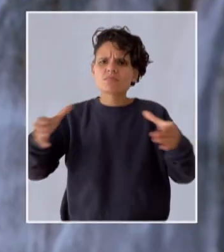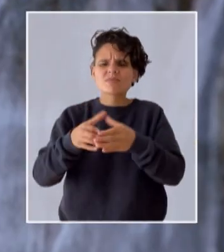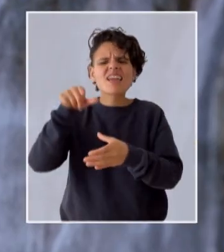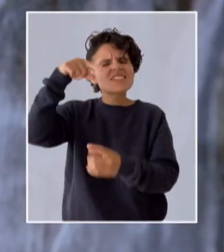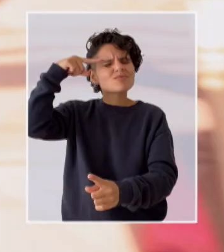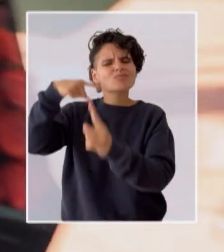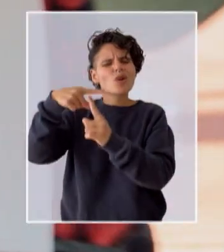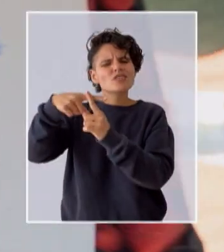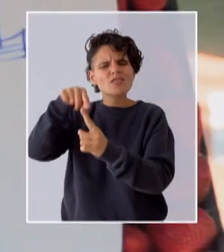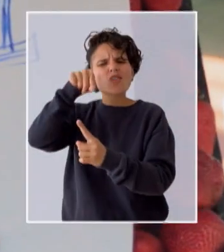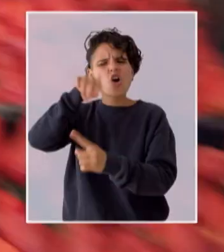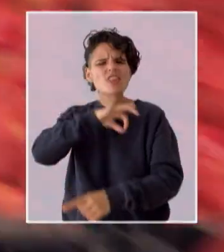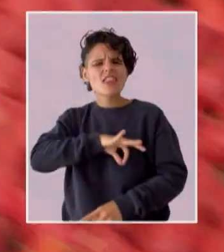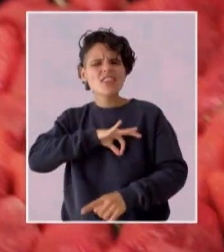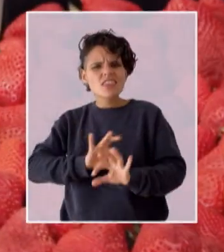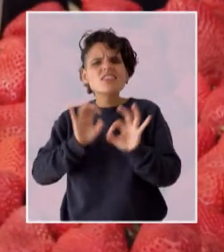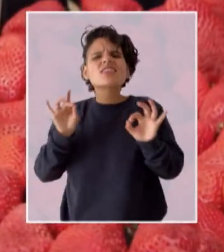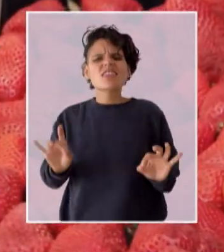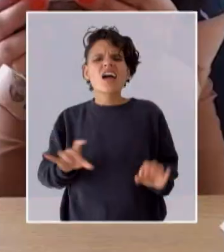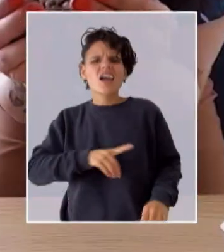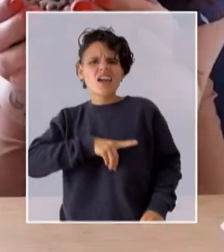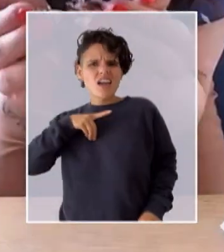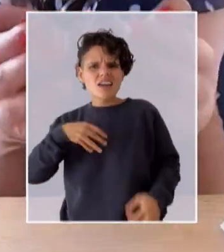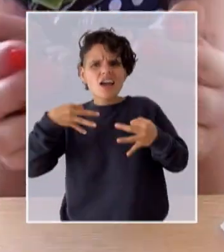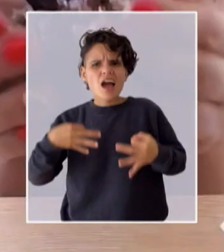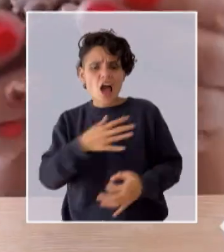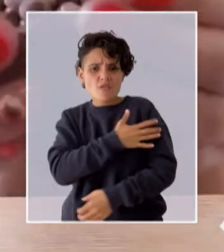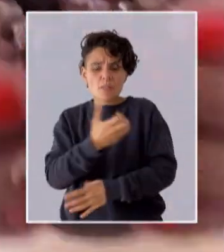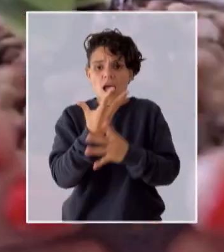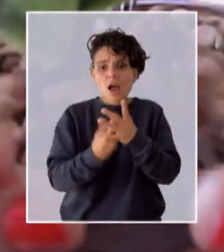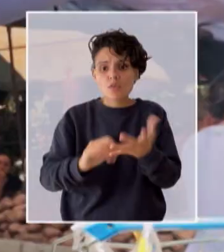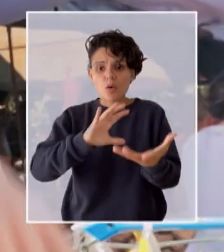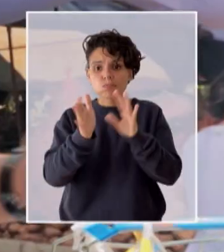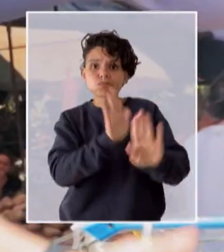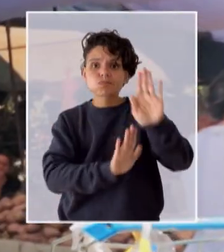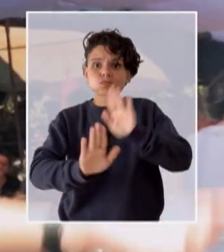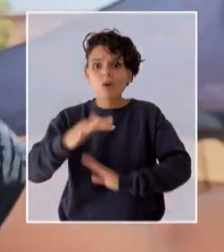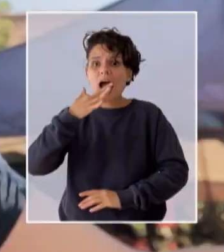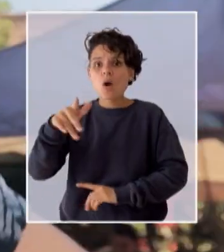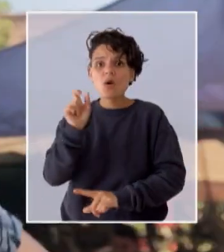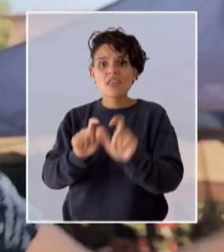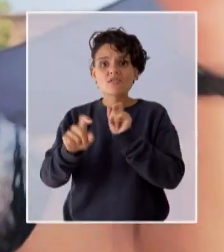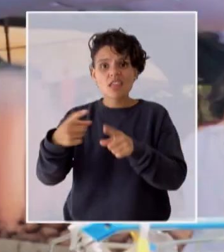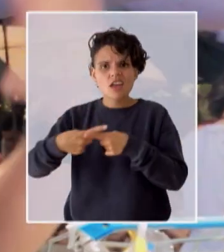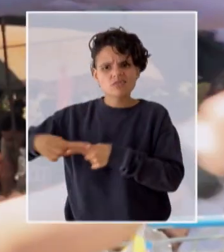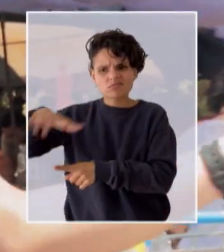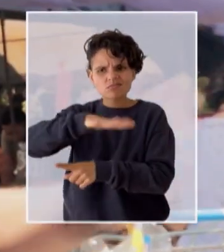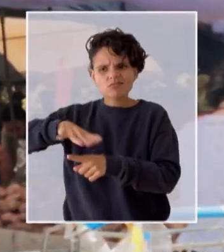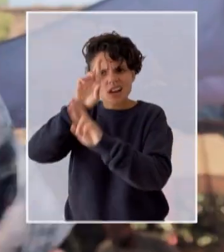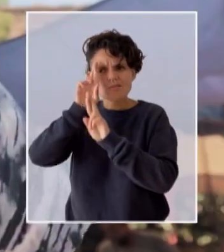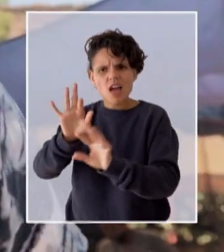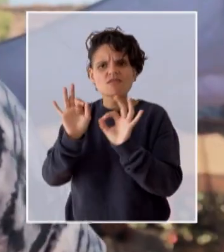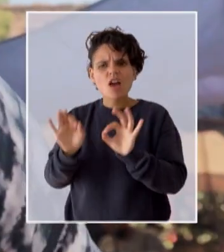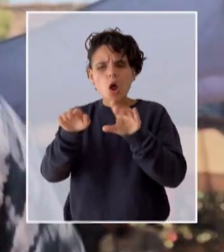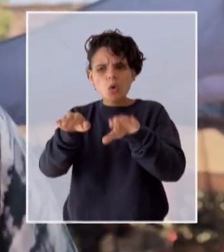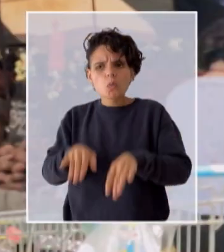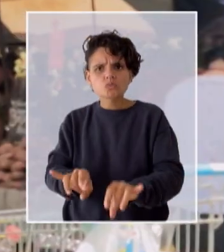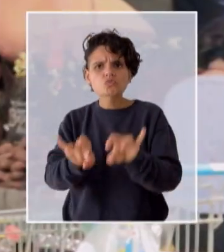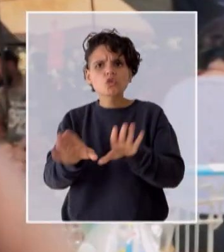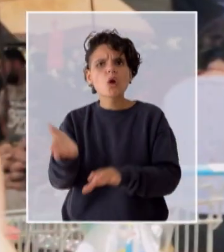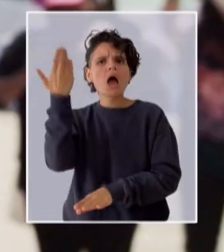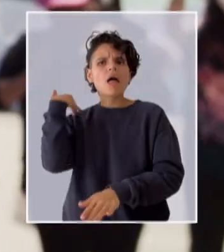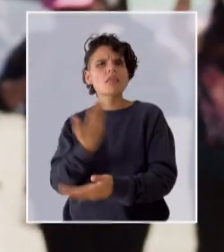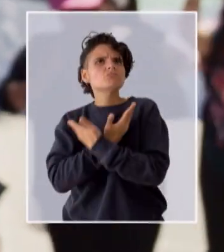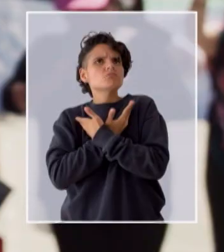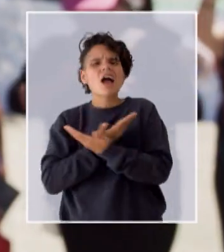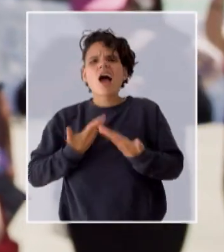Esa será la virtud, pensiones dignas, sin AFP. Gobierno ecologista que el agua defiende. Clase media respetada, valorada, porque seguir así sería no haber hecho nada. El momento